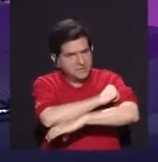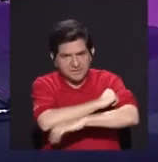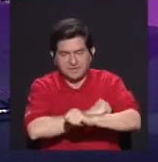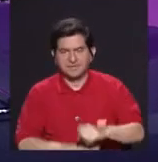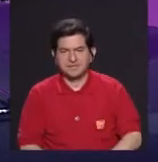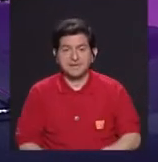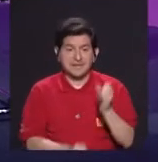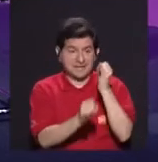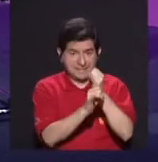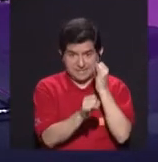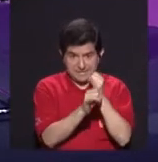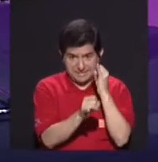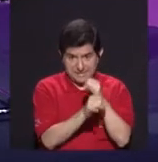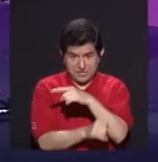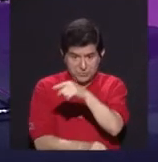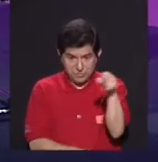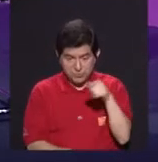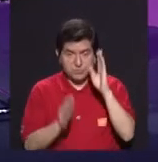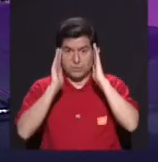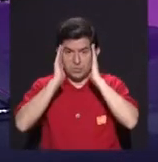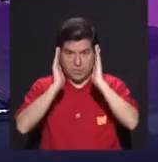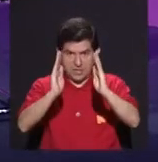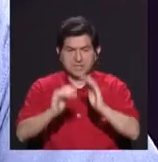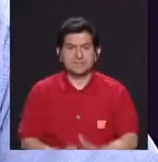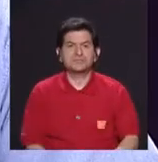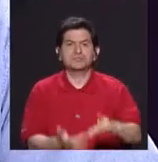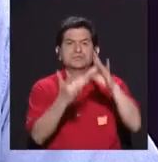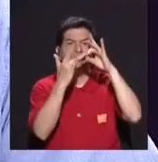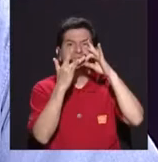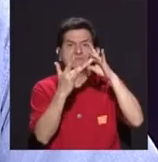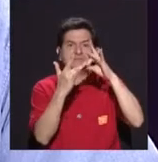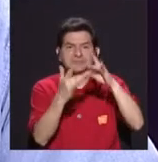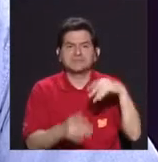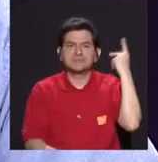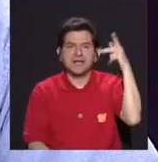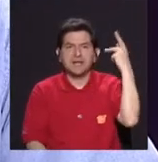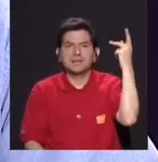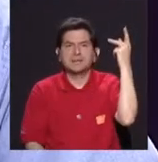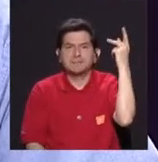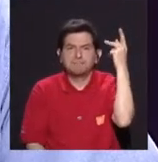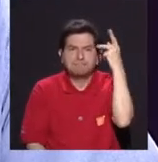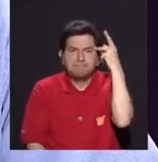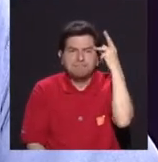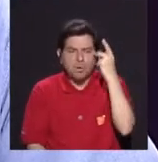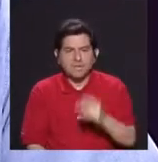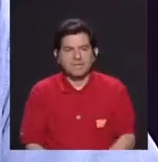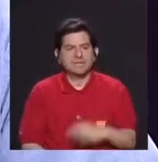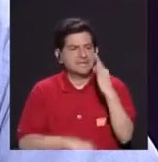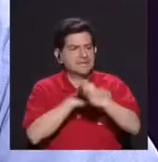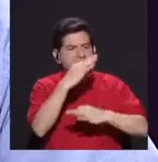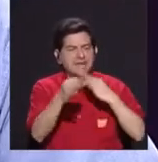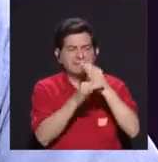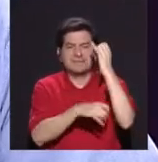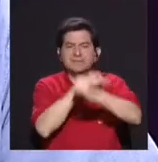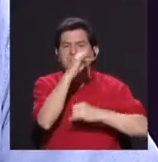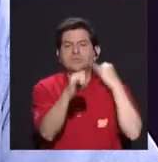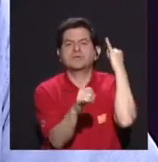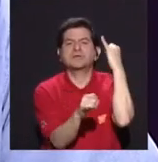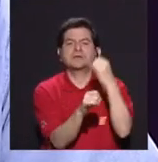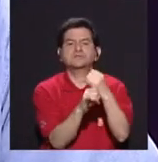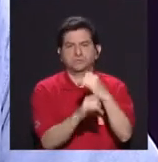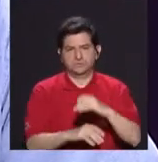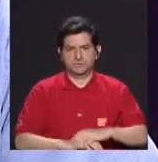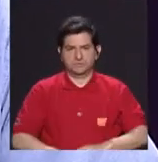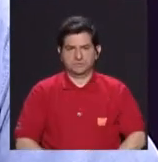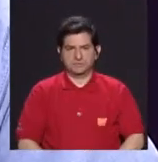las instituciones en ese sentido han atendido sobre todo porque viene de políticas a nivel internacional y